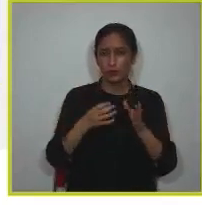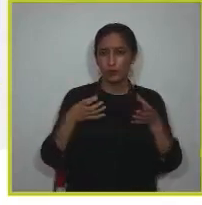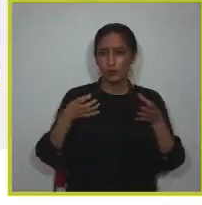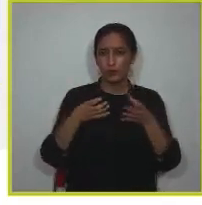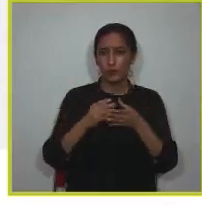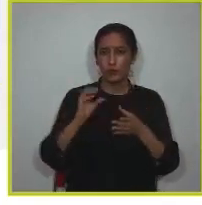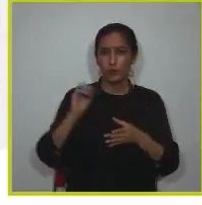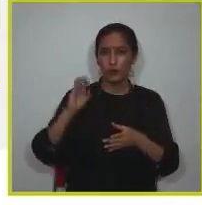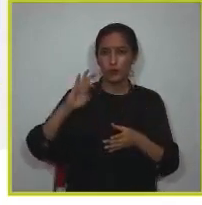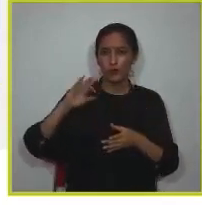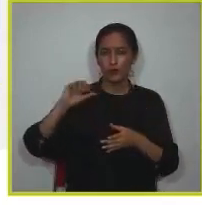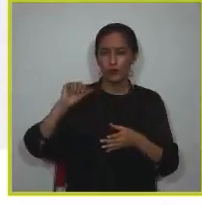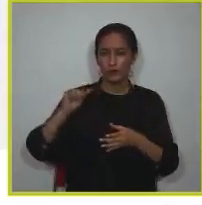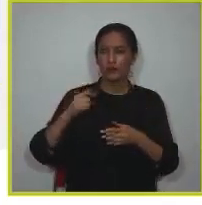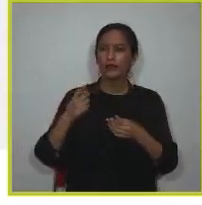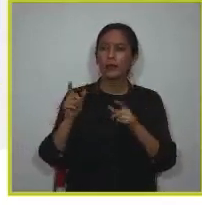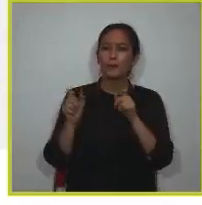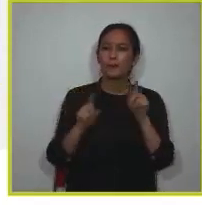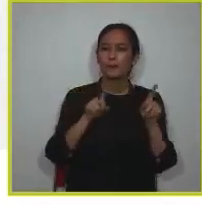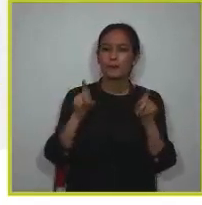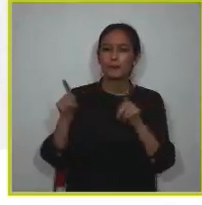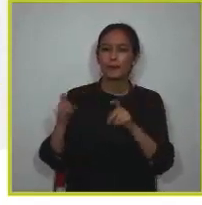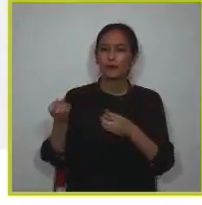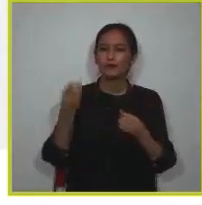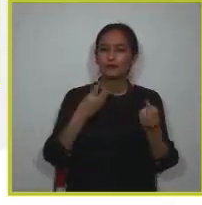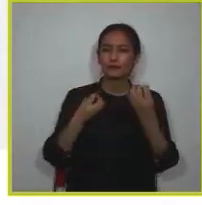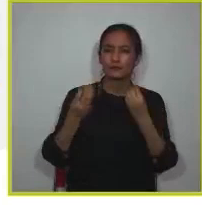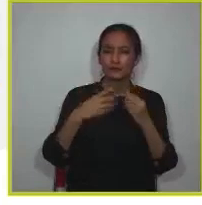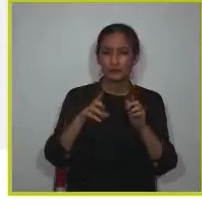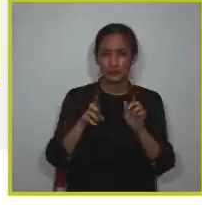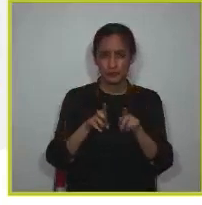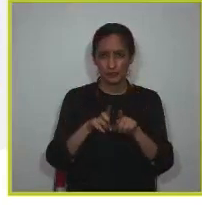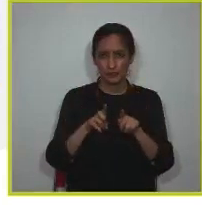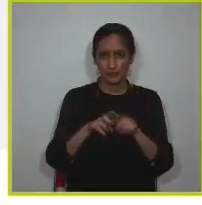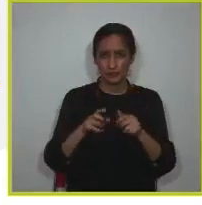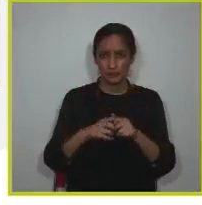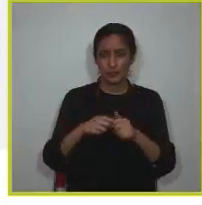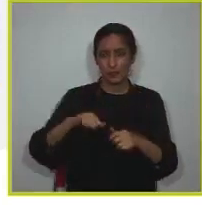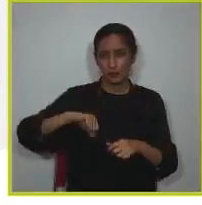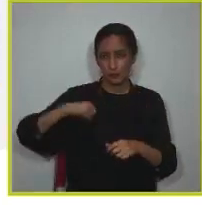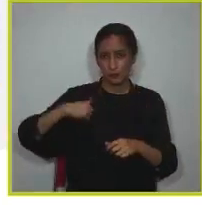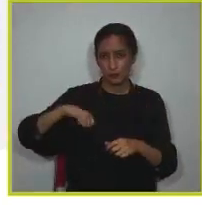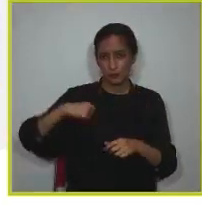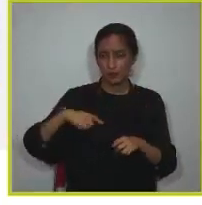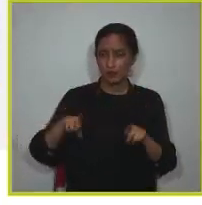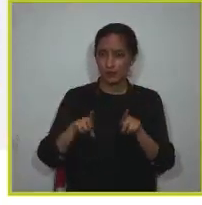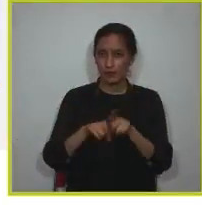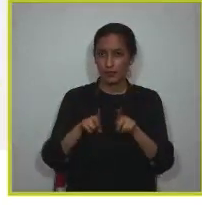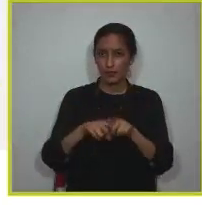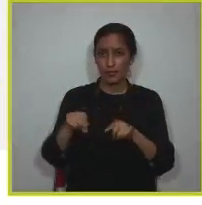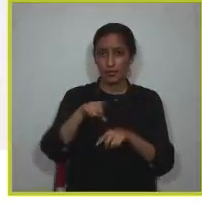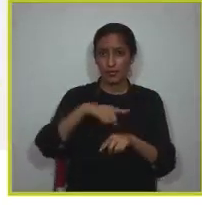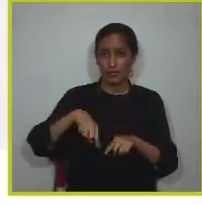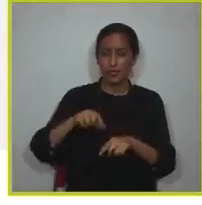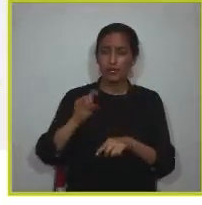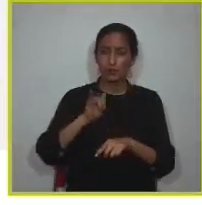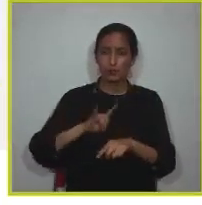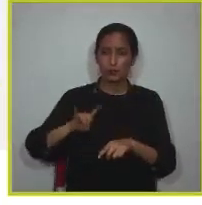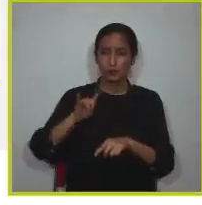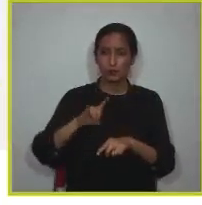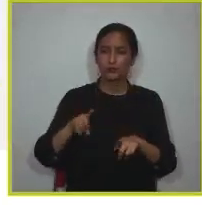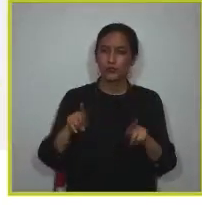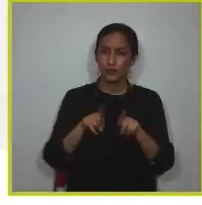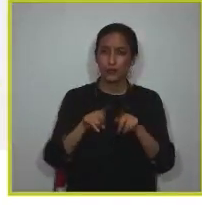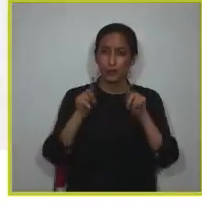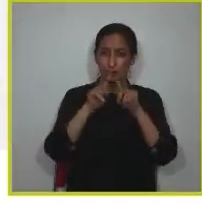de loefa para recibir comentarios de la ciudadanía en general y en las municipalidades que eran las principales usuarias en